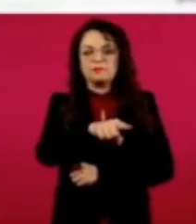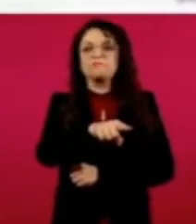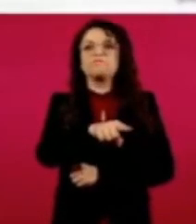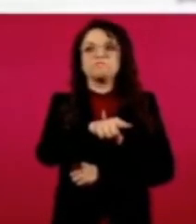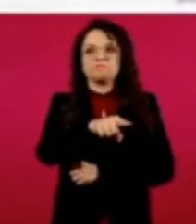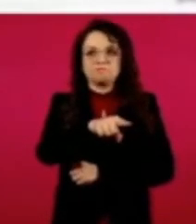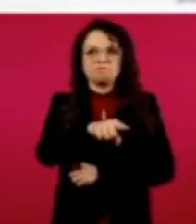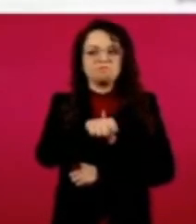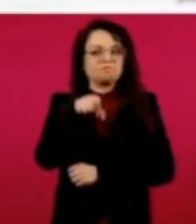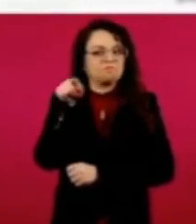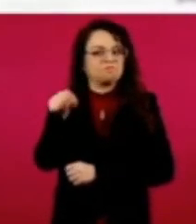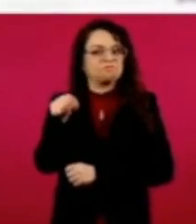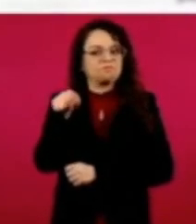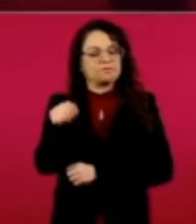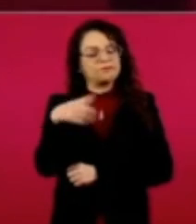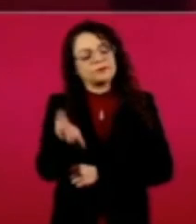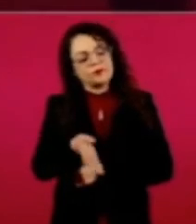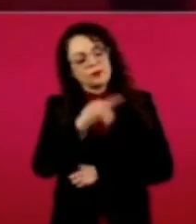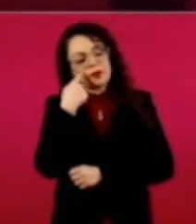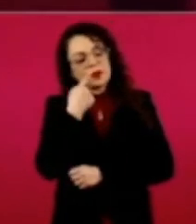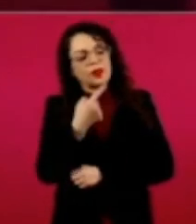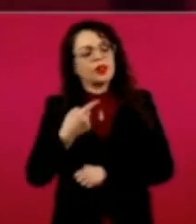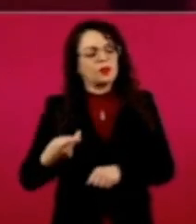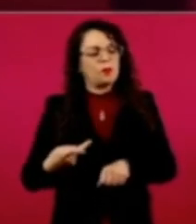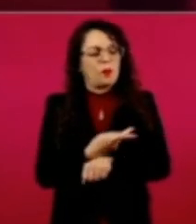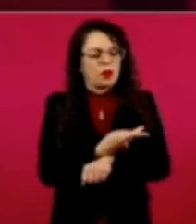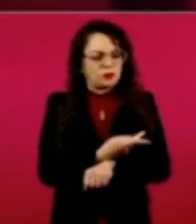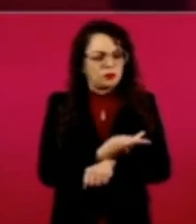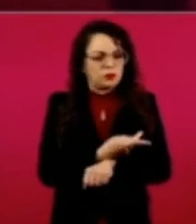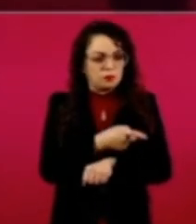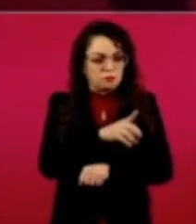los va a juzgar.